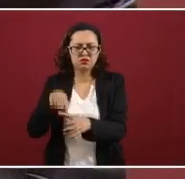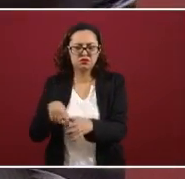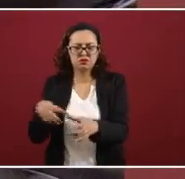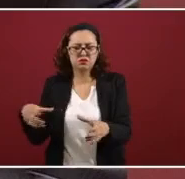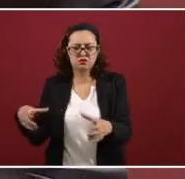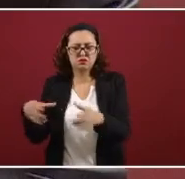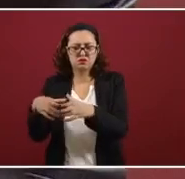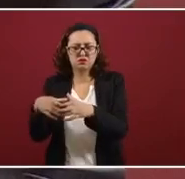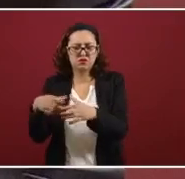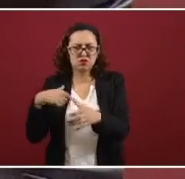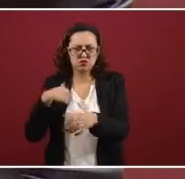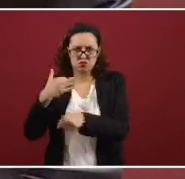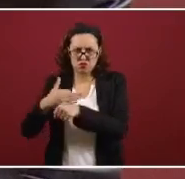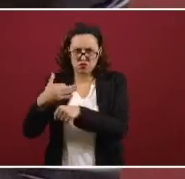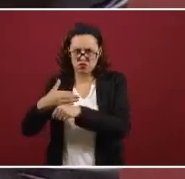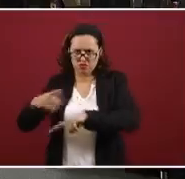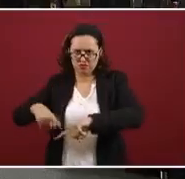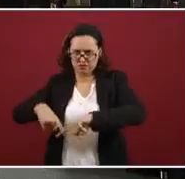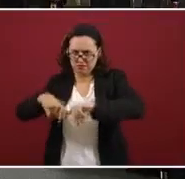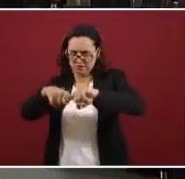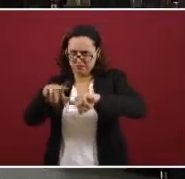pertenecemos, aunque yo tengo licencia